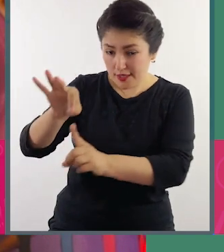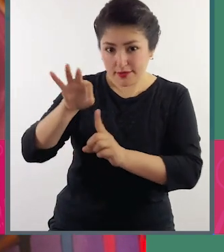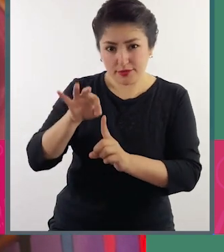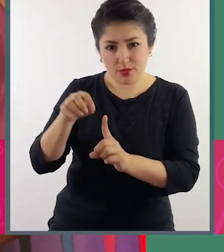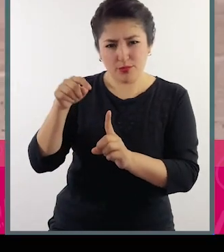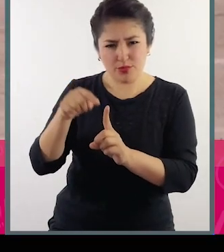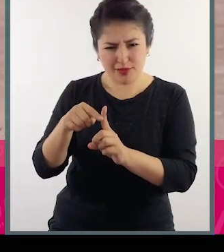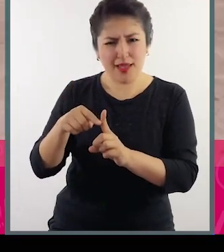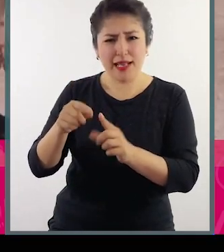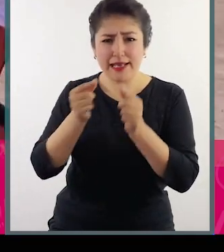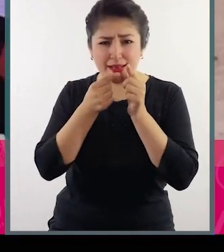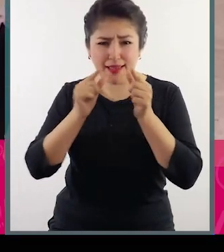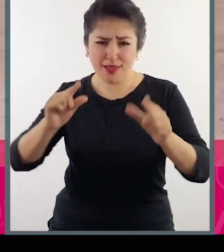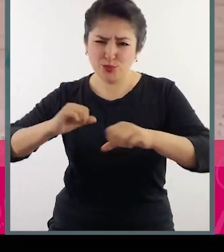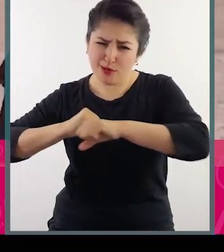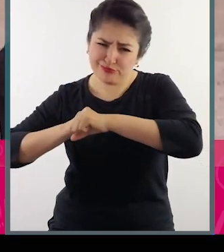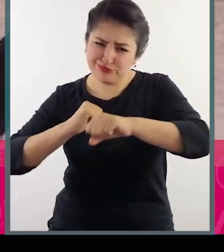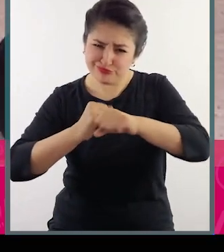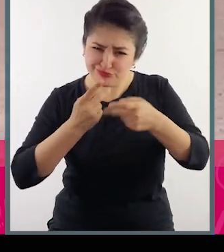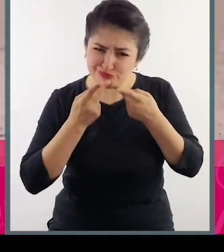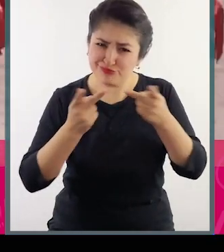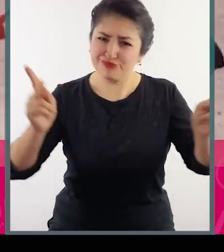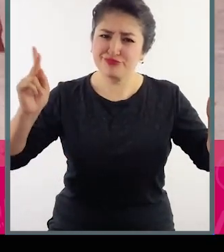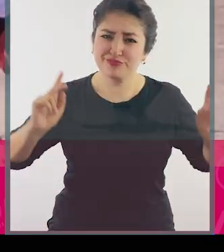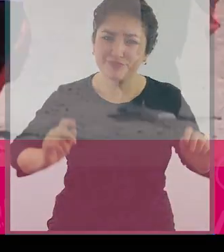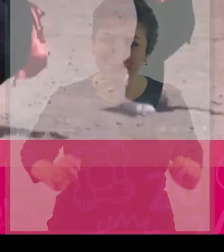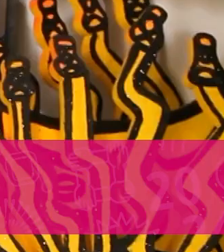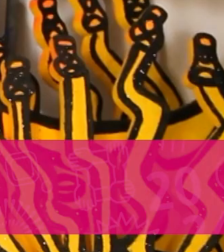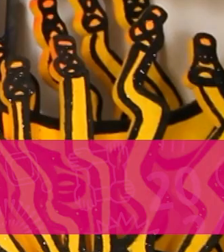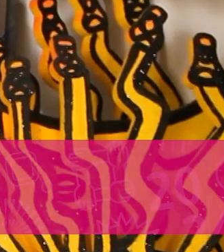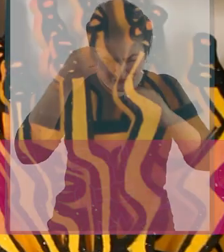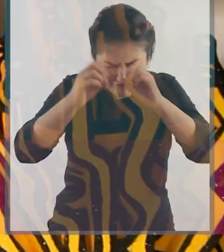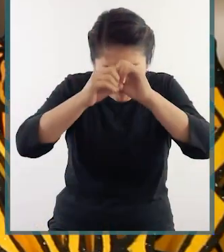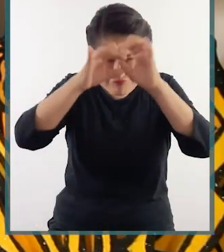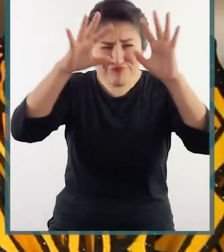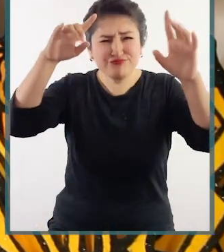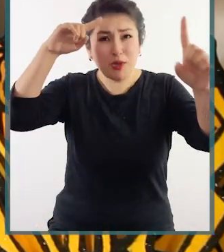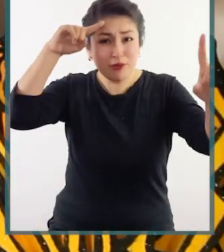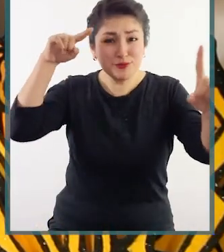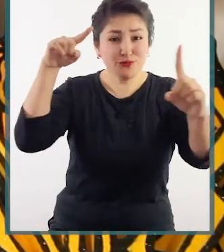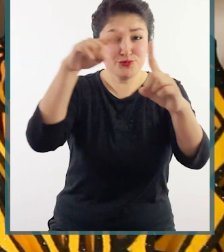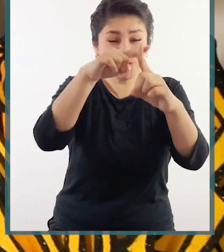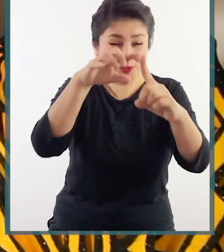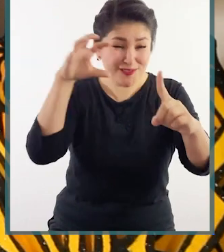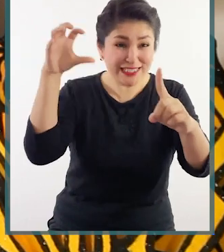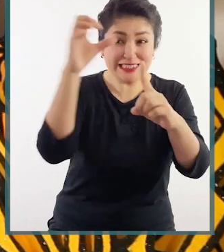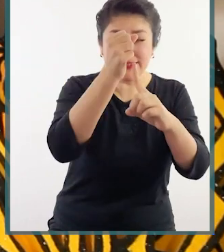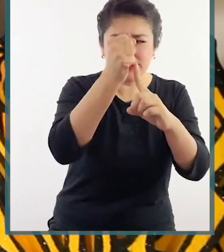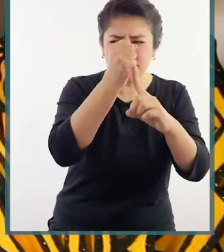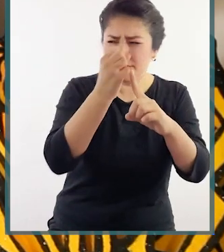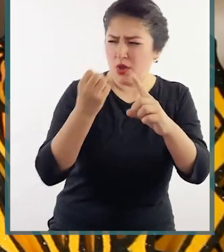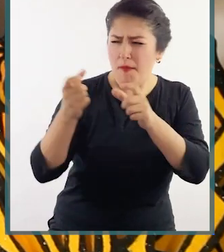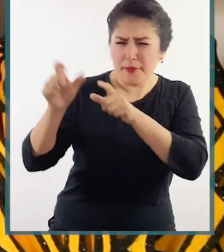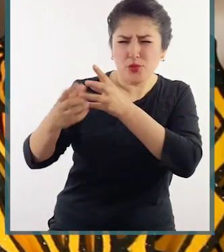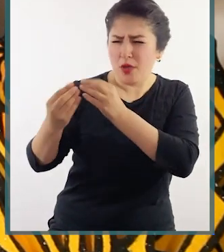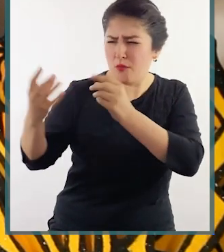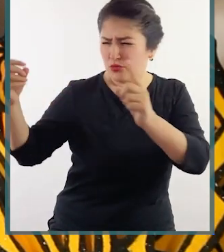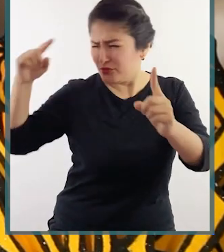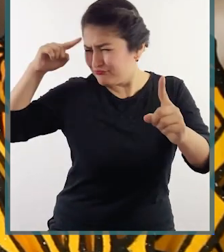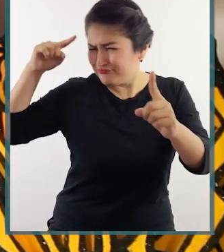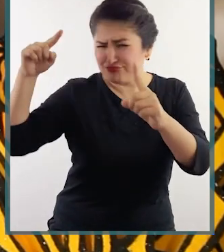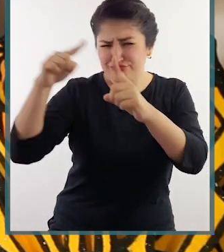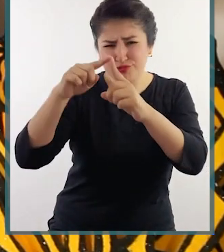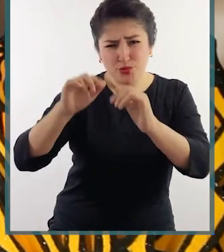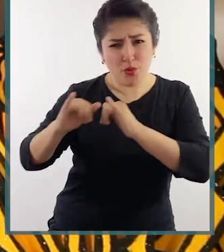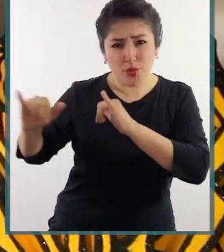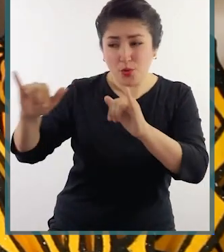eligieron por su promoción de nuestro quechua. Tras mi sueño, estoy abrazando los sueños de muchas personas,